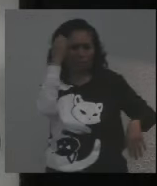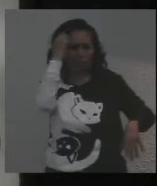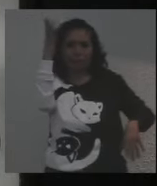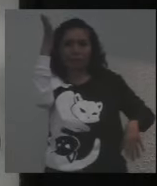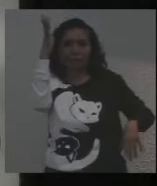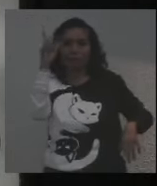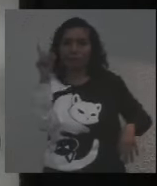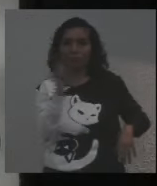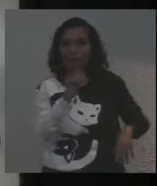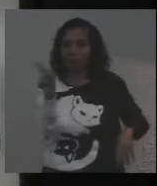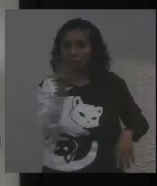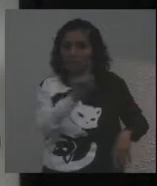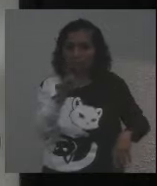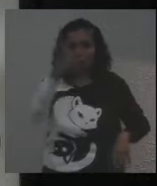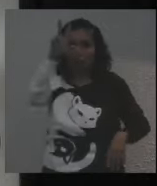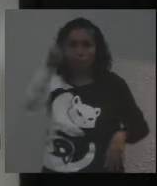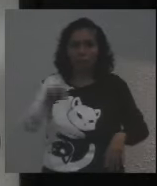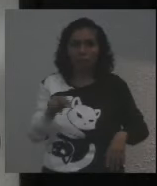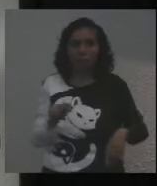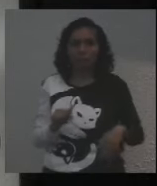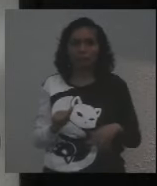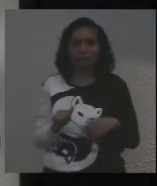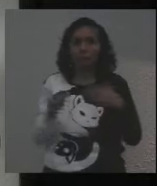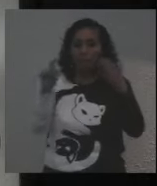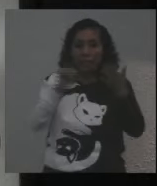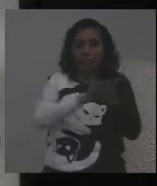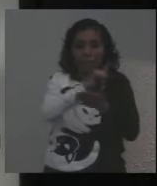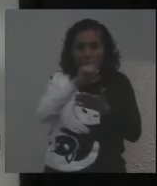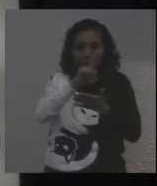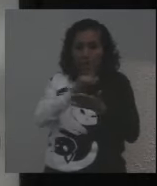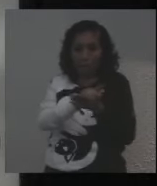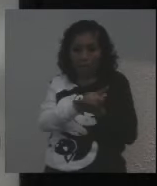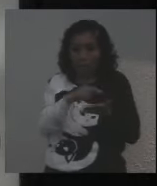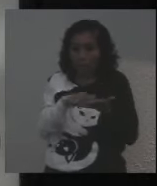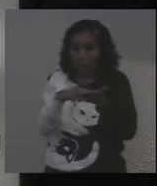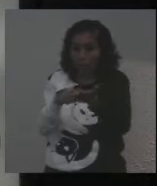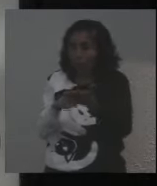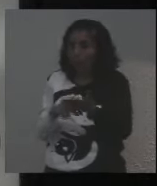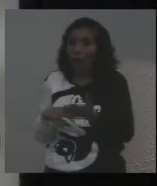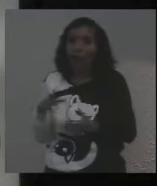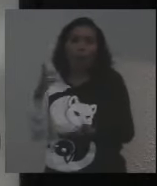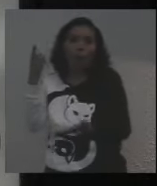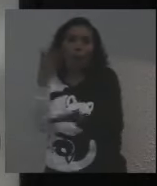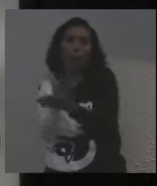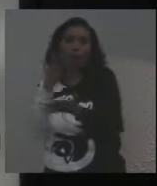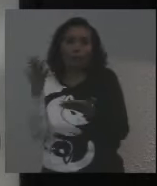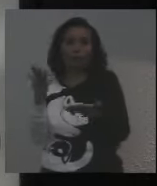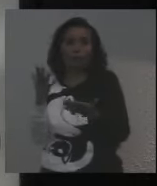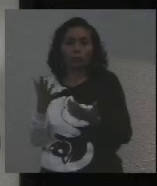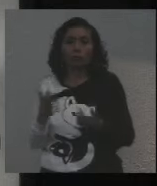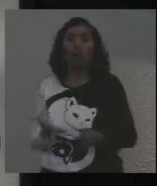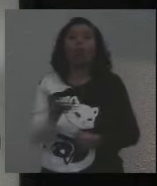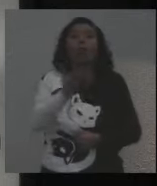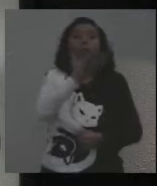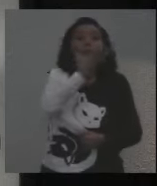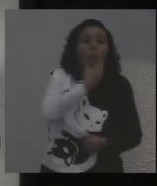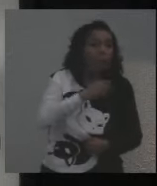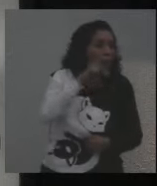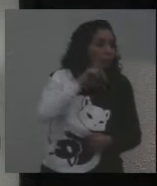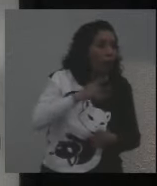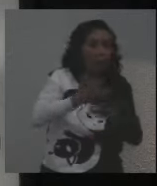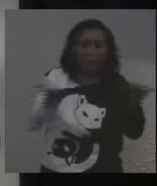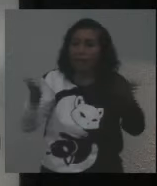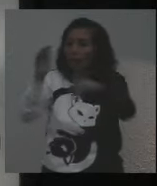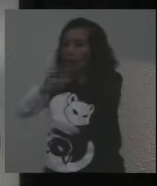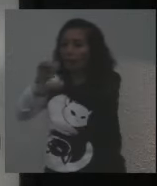nuestra Constitución Dejó de ser usada para el beneficio y privilegio de unos pocos señoras señores